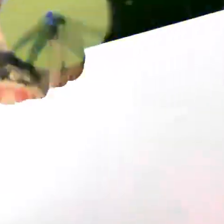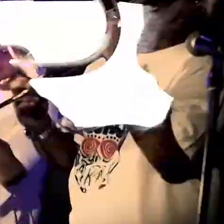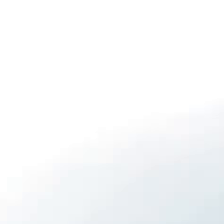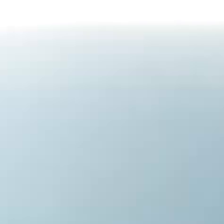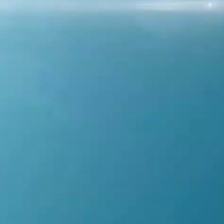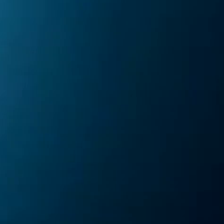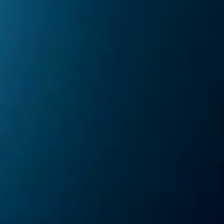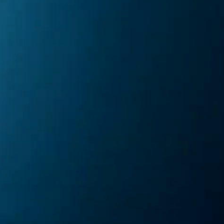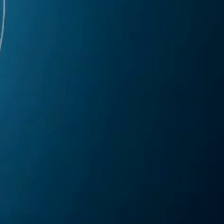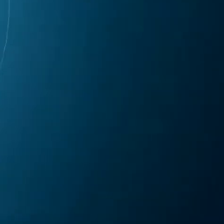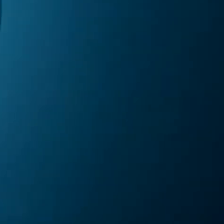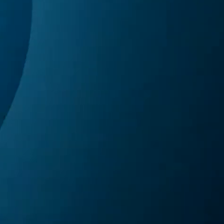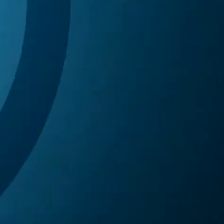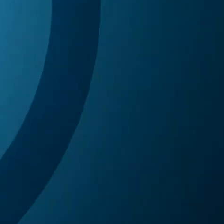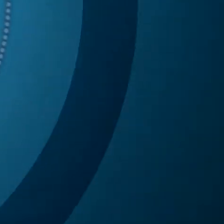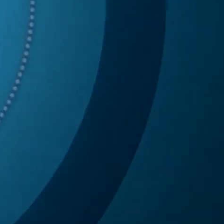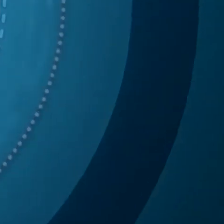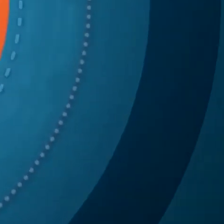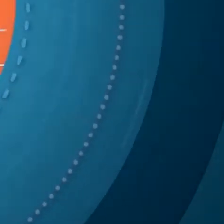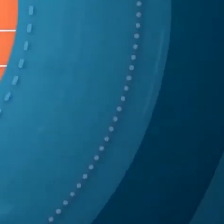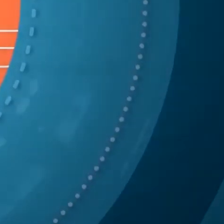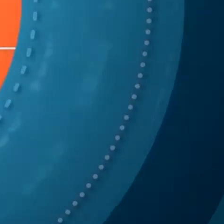a florecer.